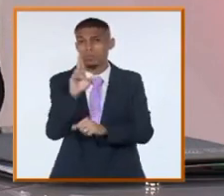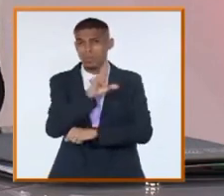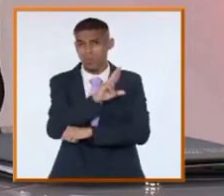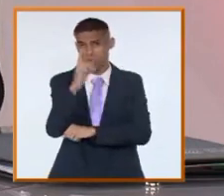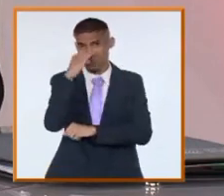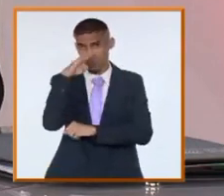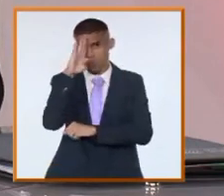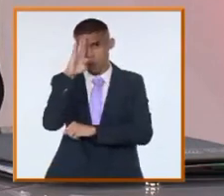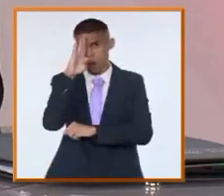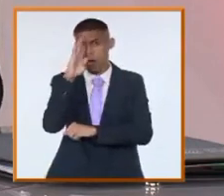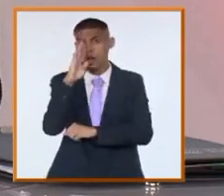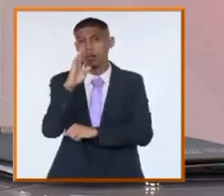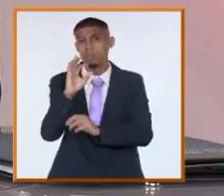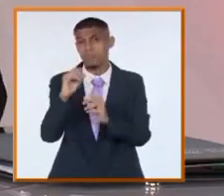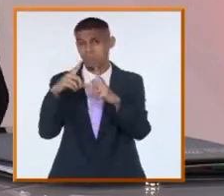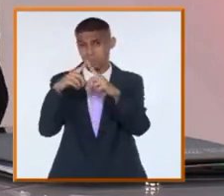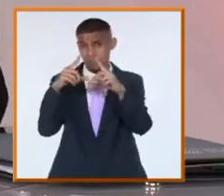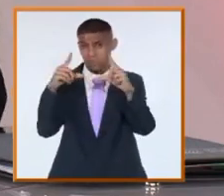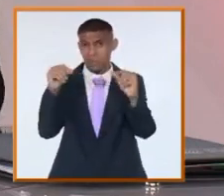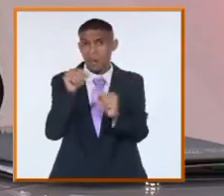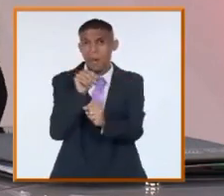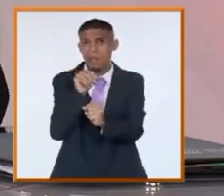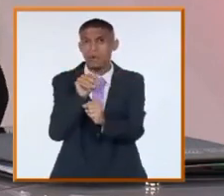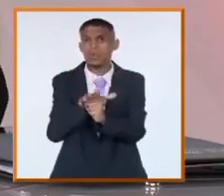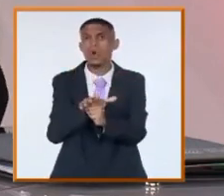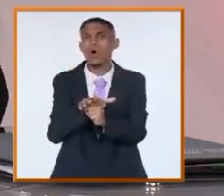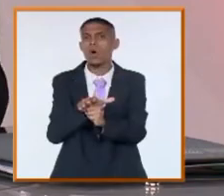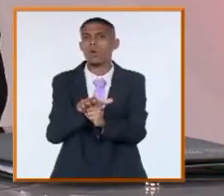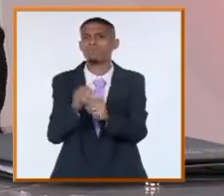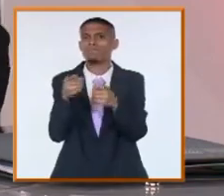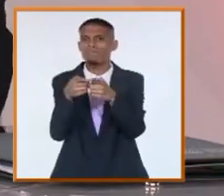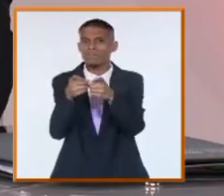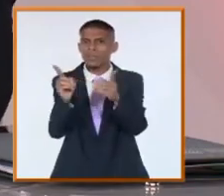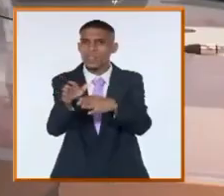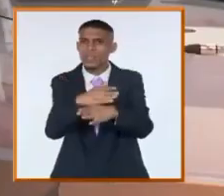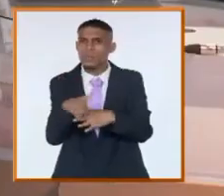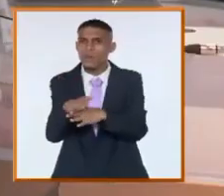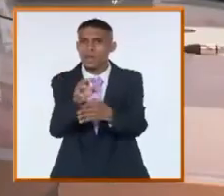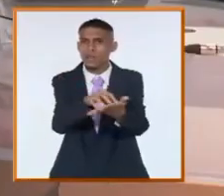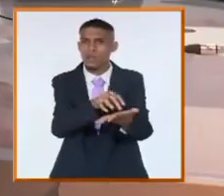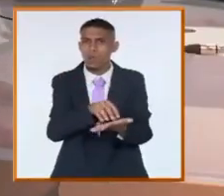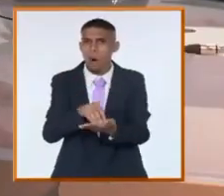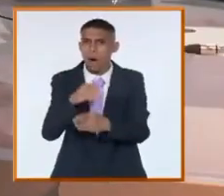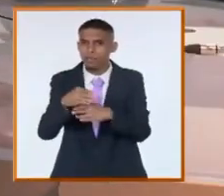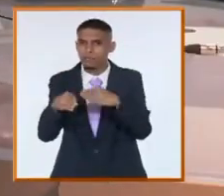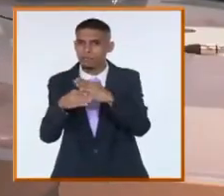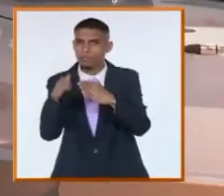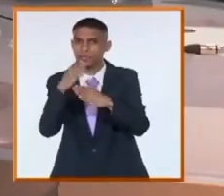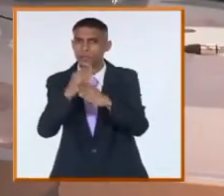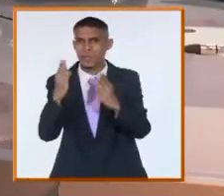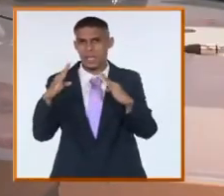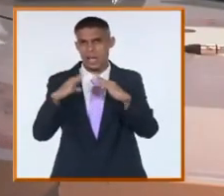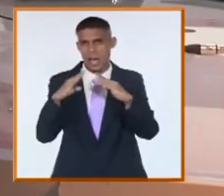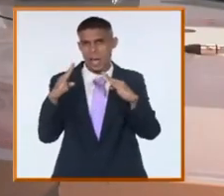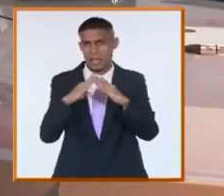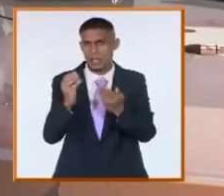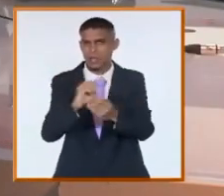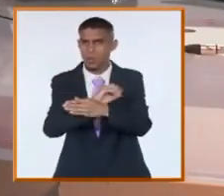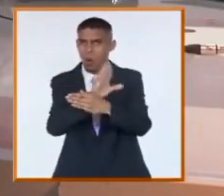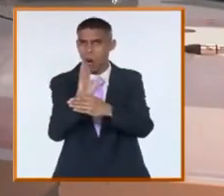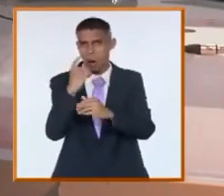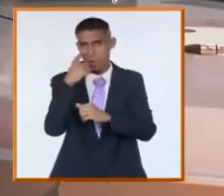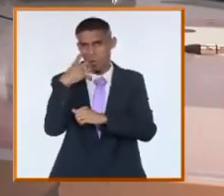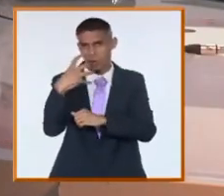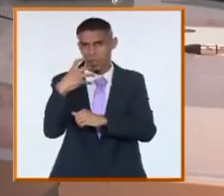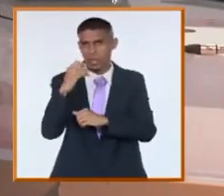Revolución el país pues comenzó a poblarse por todas partes de Cuba de construcciones sociales de viviendas de obras de infraestructura